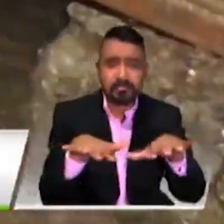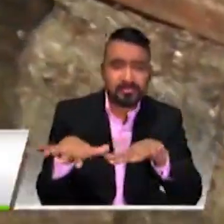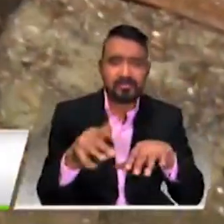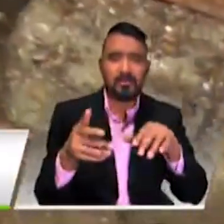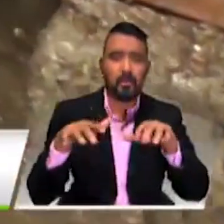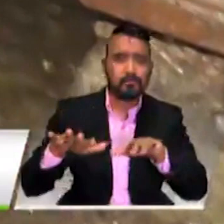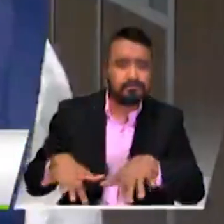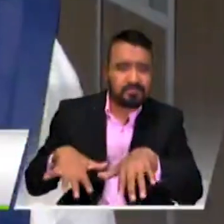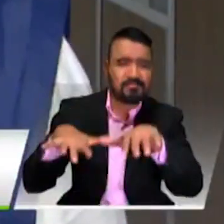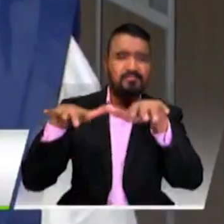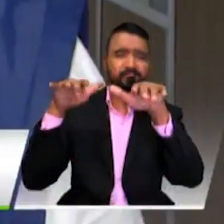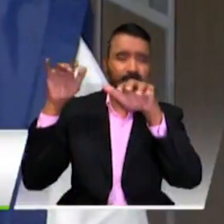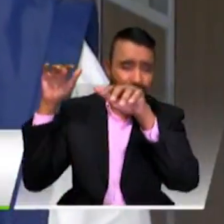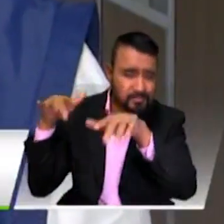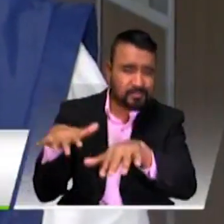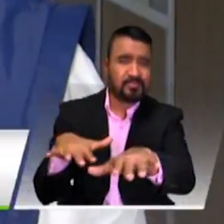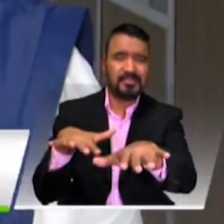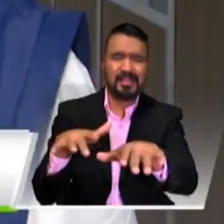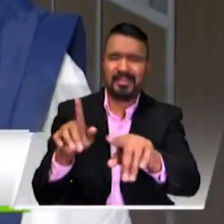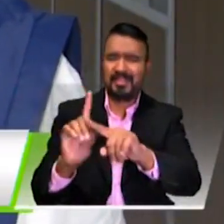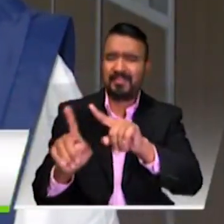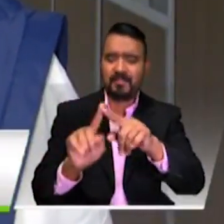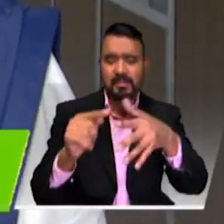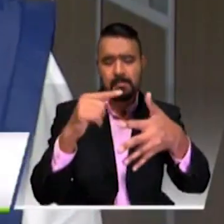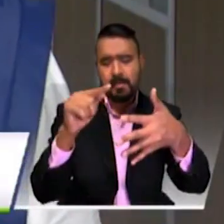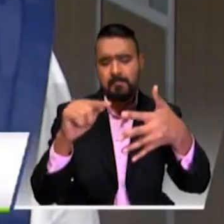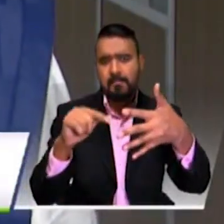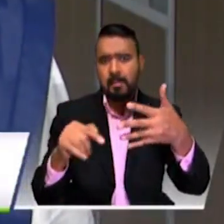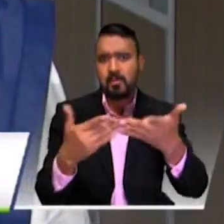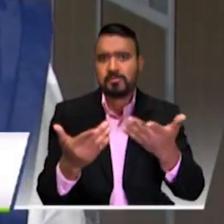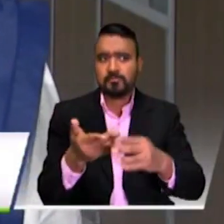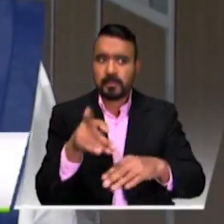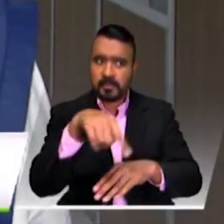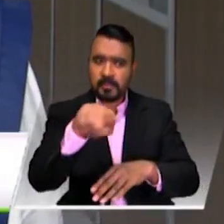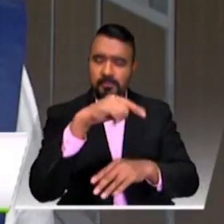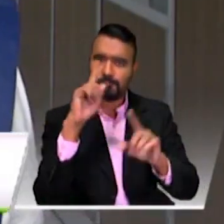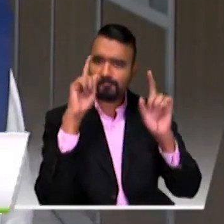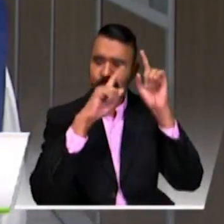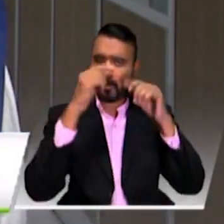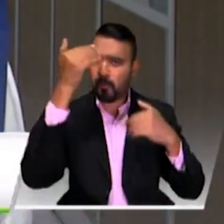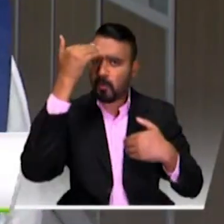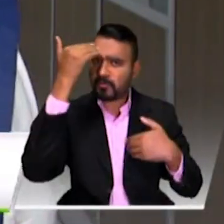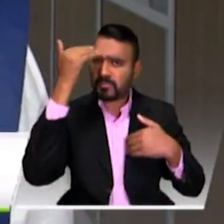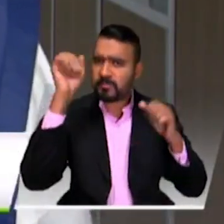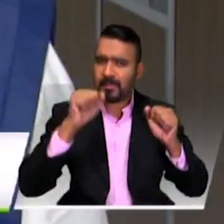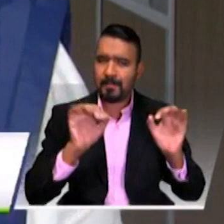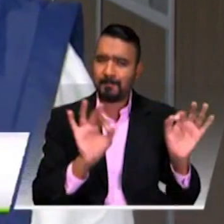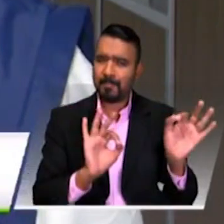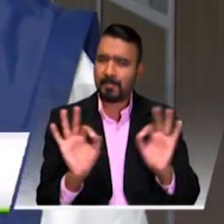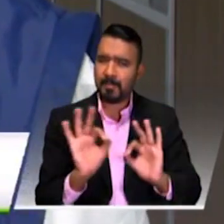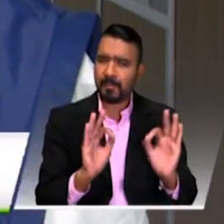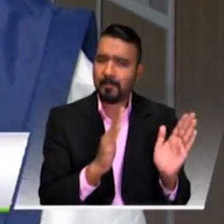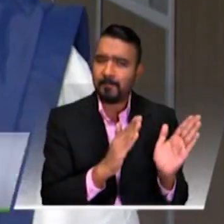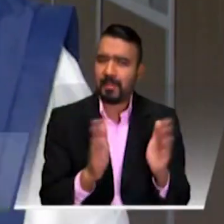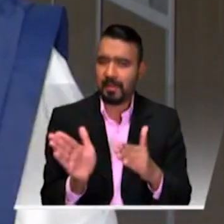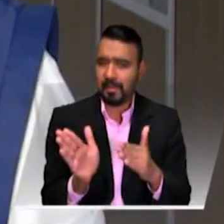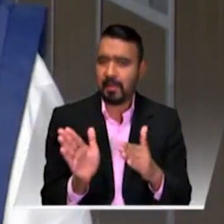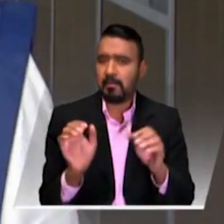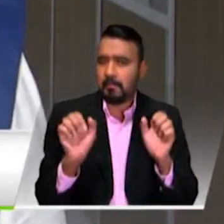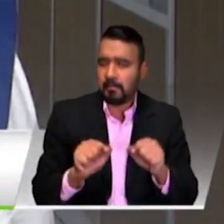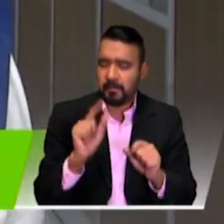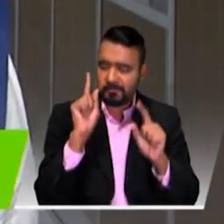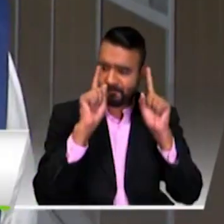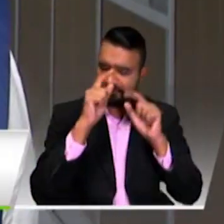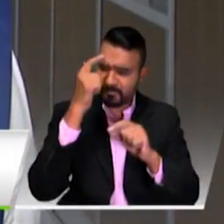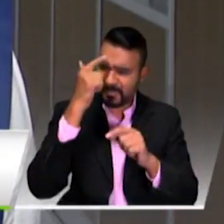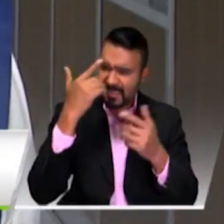entre otros. La invitación es para que la empresa privada se vincule también a este ejercicio, preparando sus planes de gestión de riesgo,